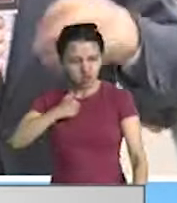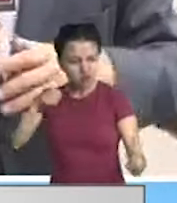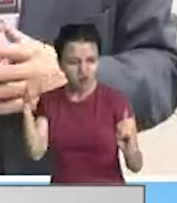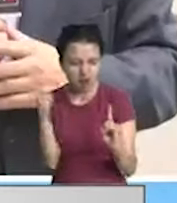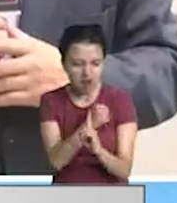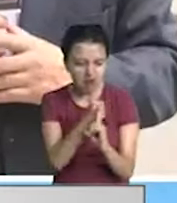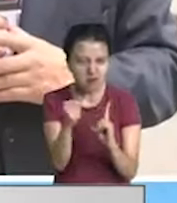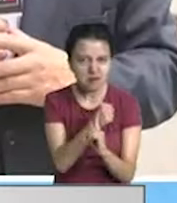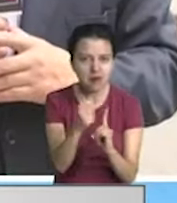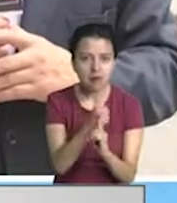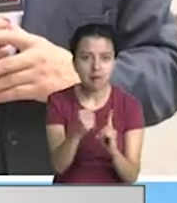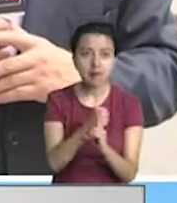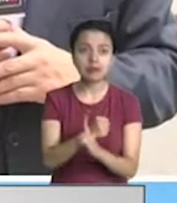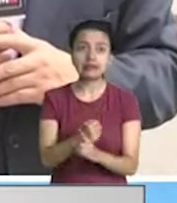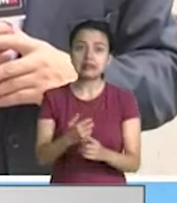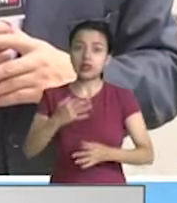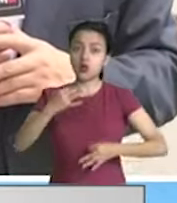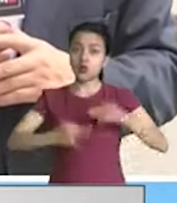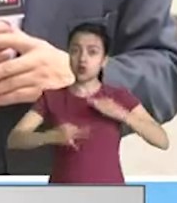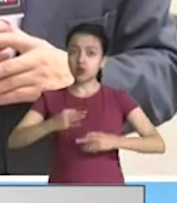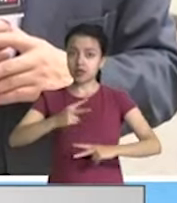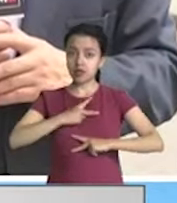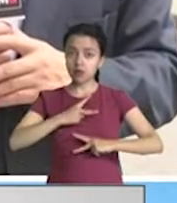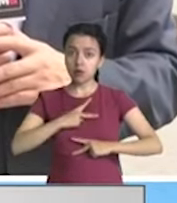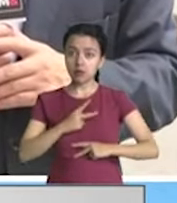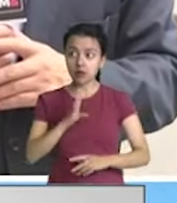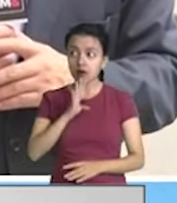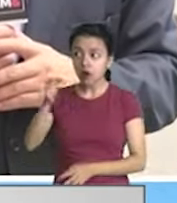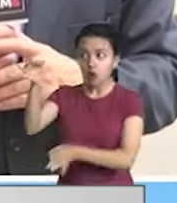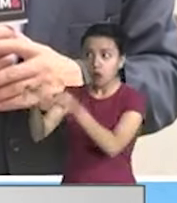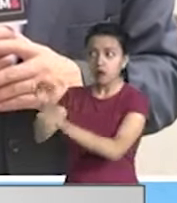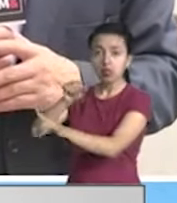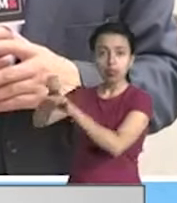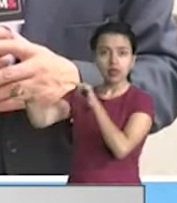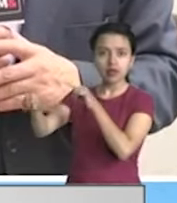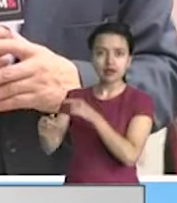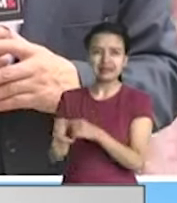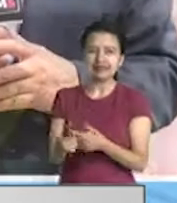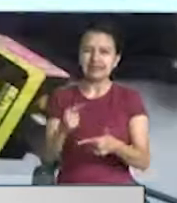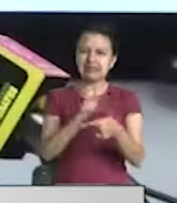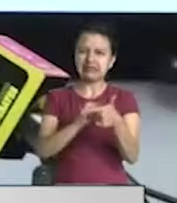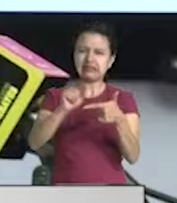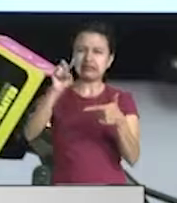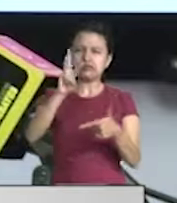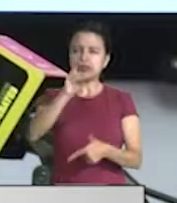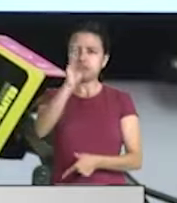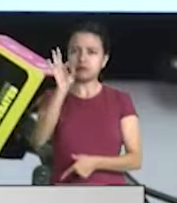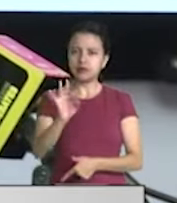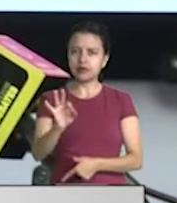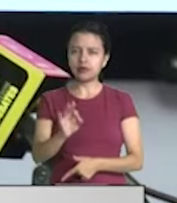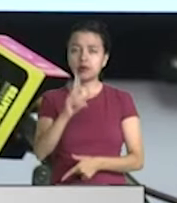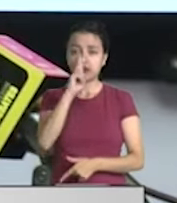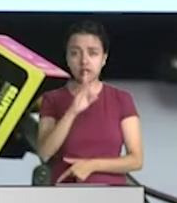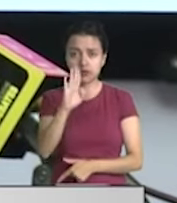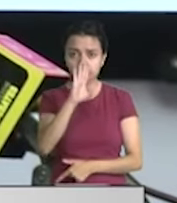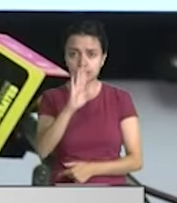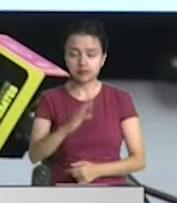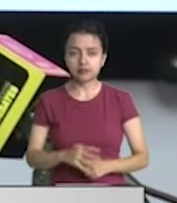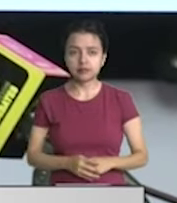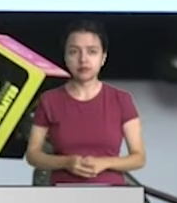que aumentó y llegó a un 34% en todo el territorio nacional. Cuando una